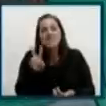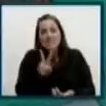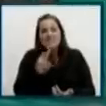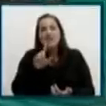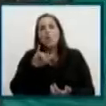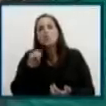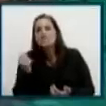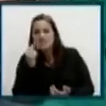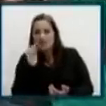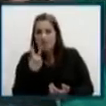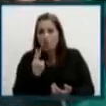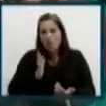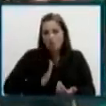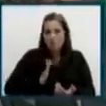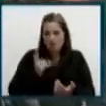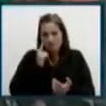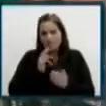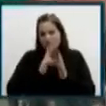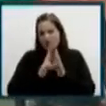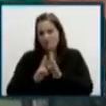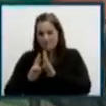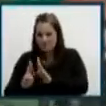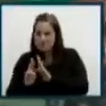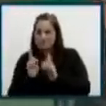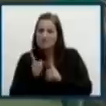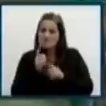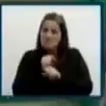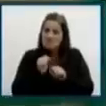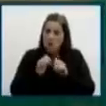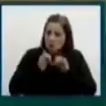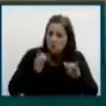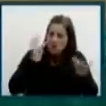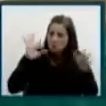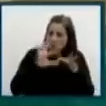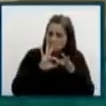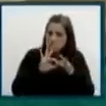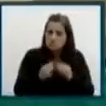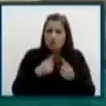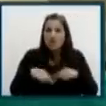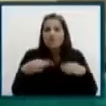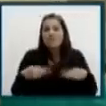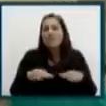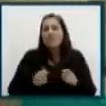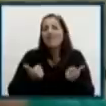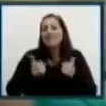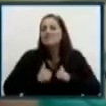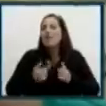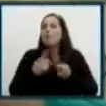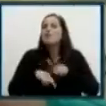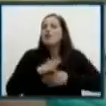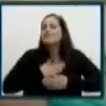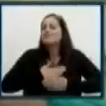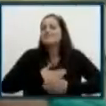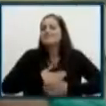y bilateralmente fue una campaña muy unitaria. Entonces, yo la verdad estoy cansado, pero estoy tranquilo y